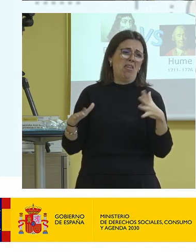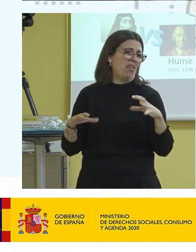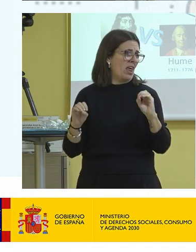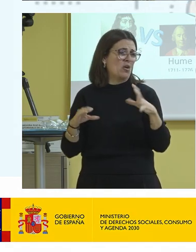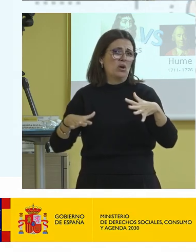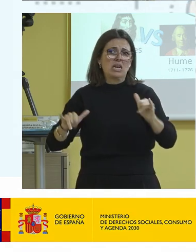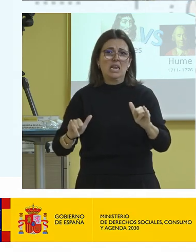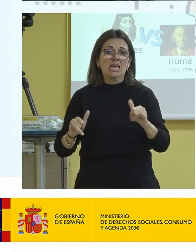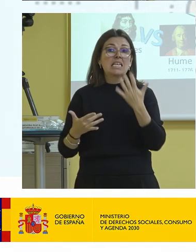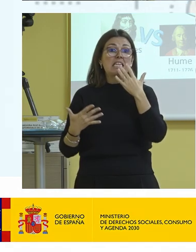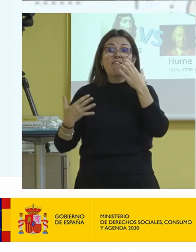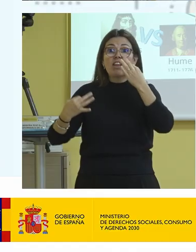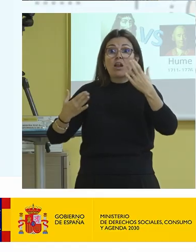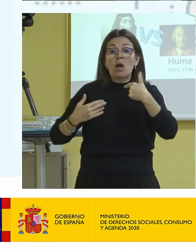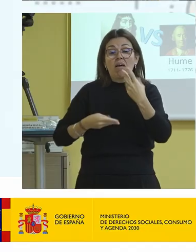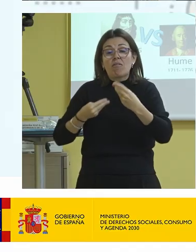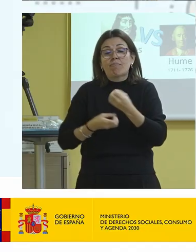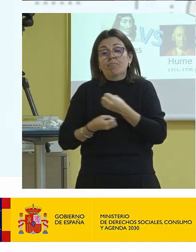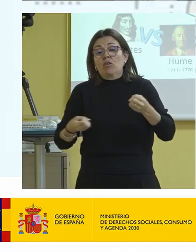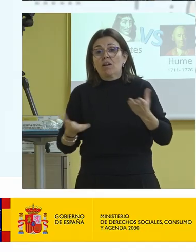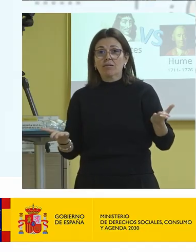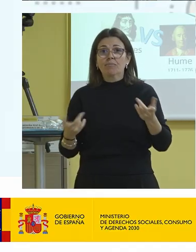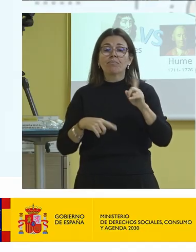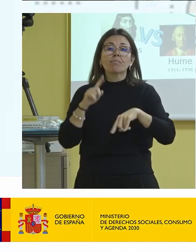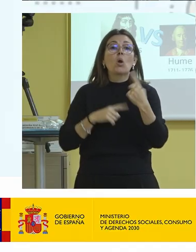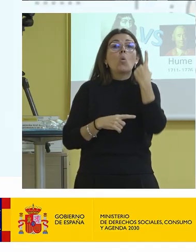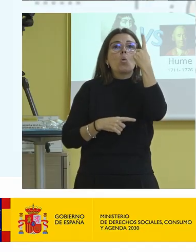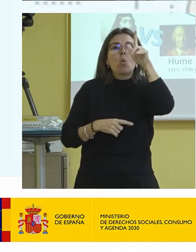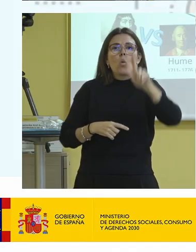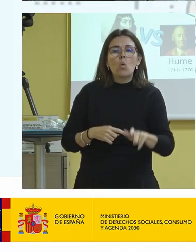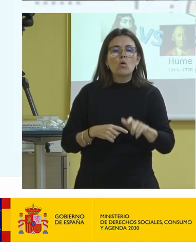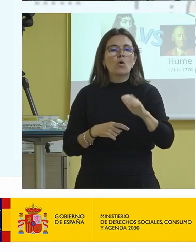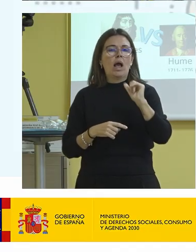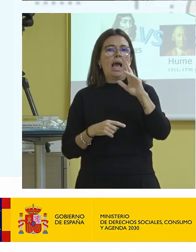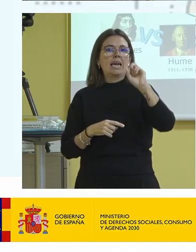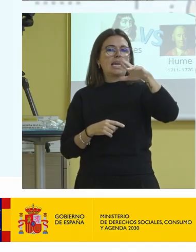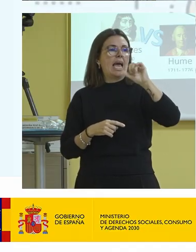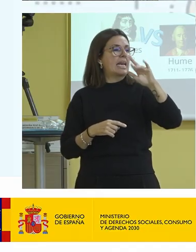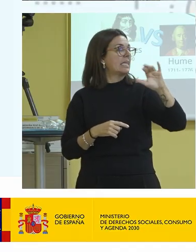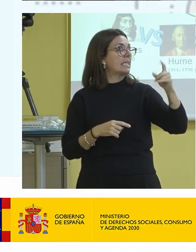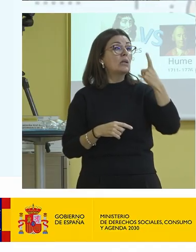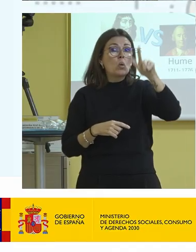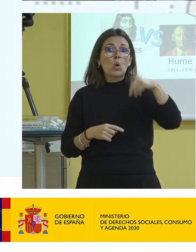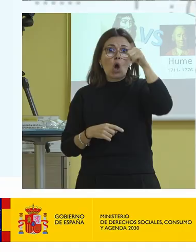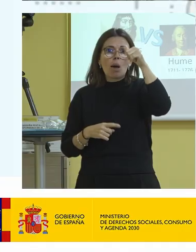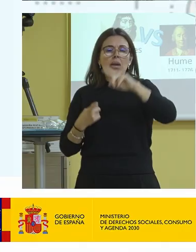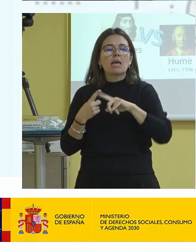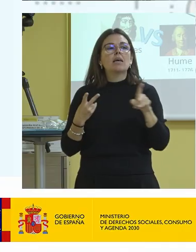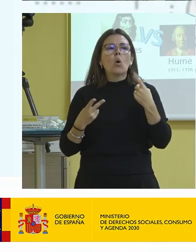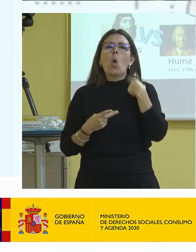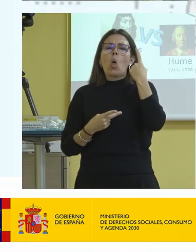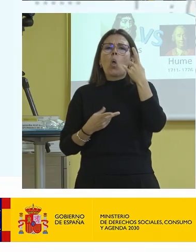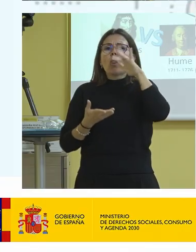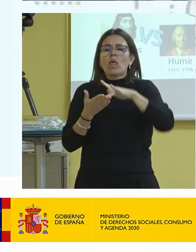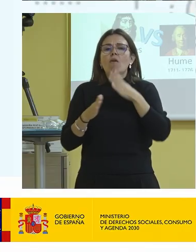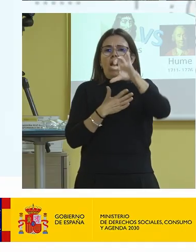y por tanto, si no hay verdad, nada podemos hacer. Hay uno de ellos, concretamente Carneades, me parece súper fascinante, porque ese hombre un día se plantó